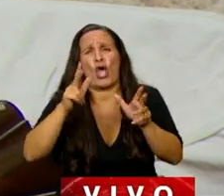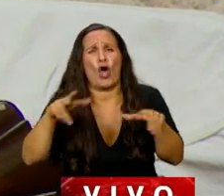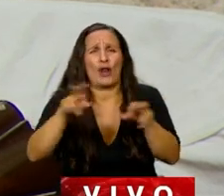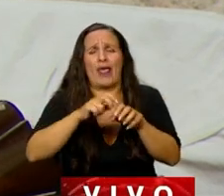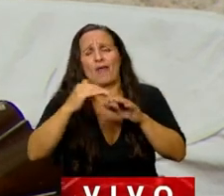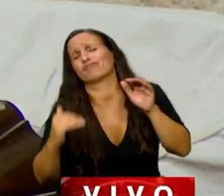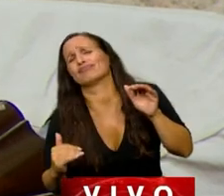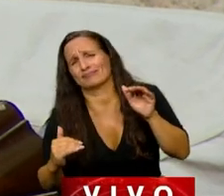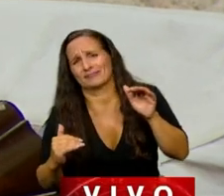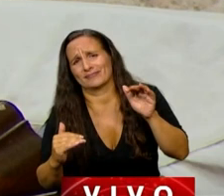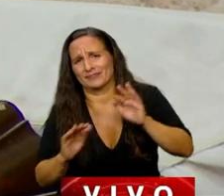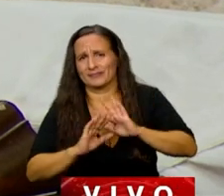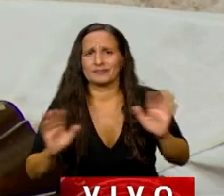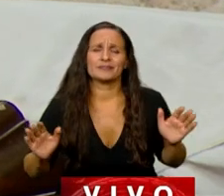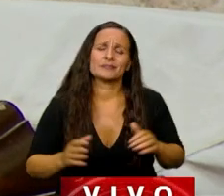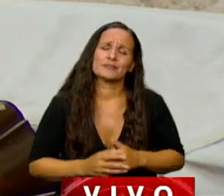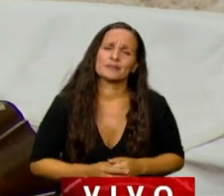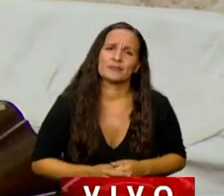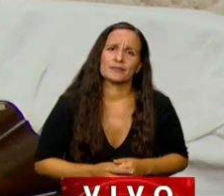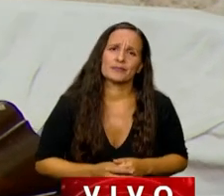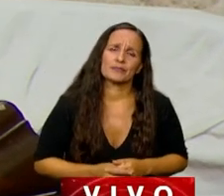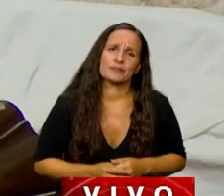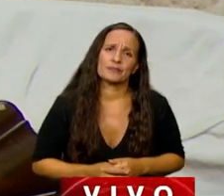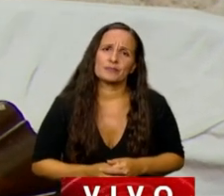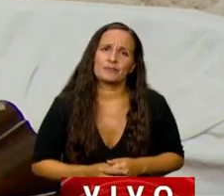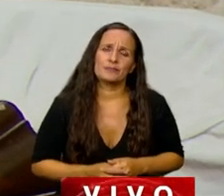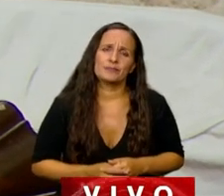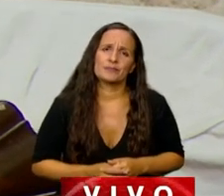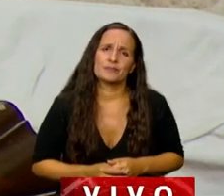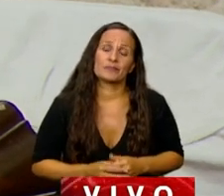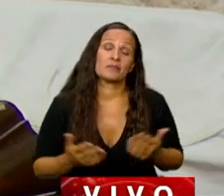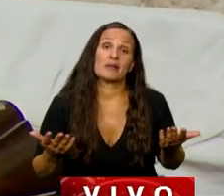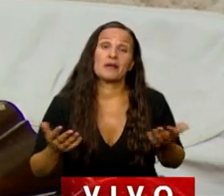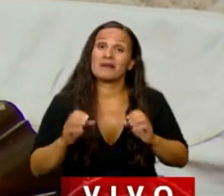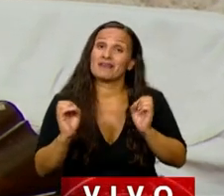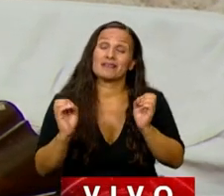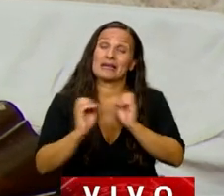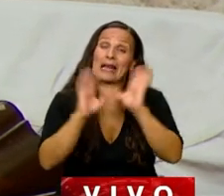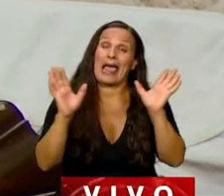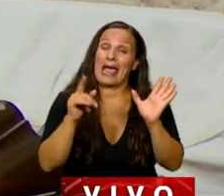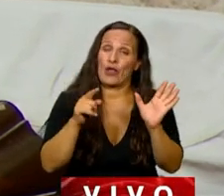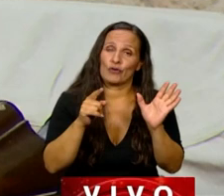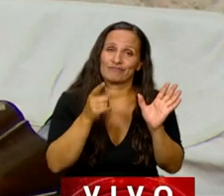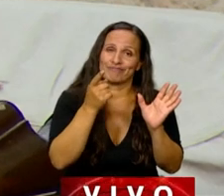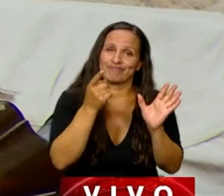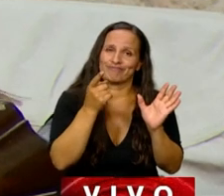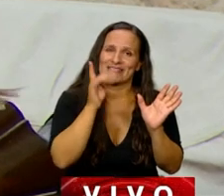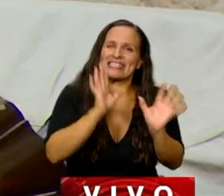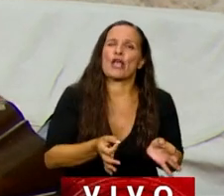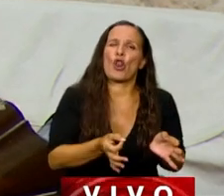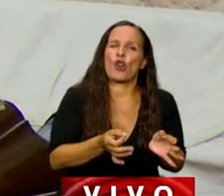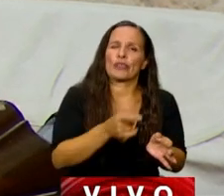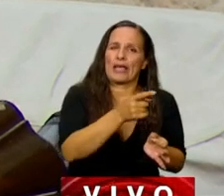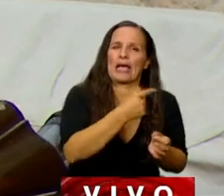más brutal. Está claro que en ese sentido, estos bonos por única vez que